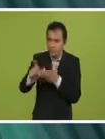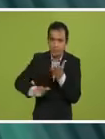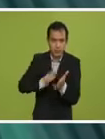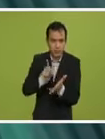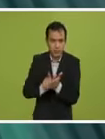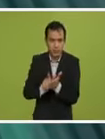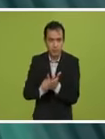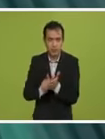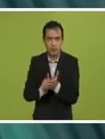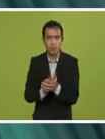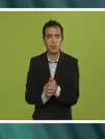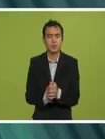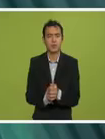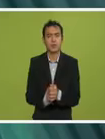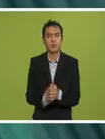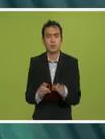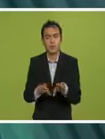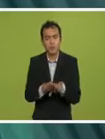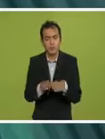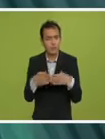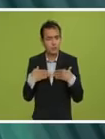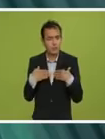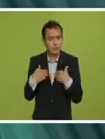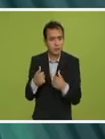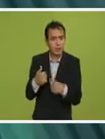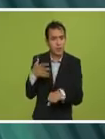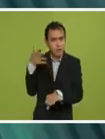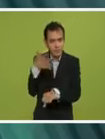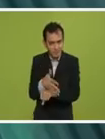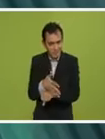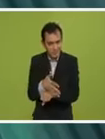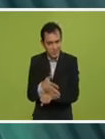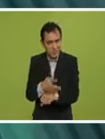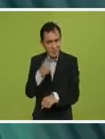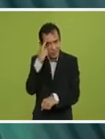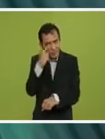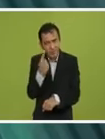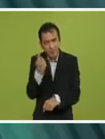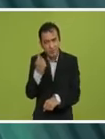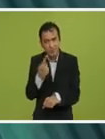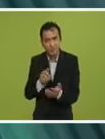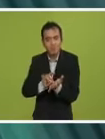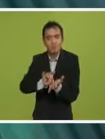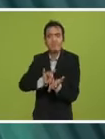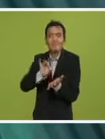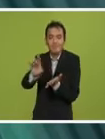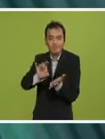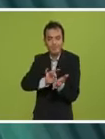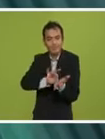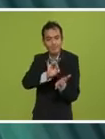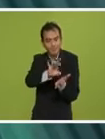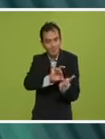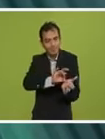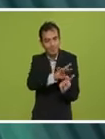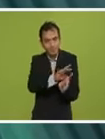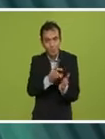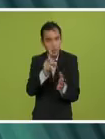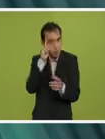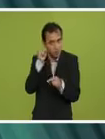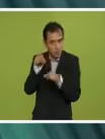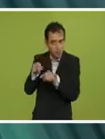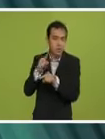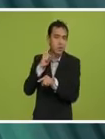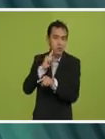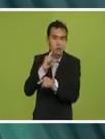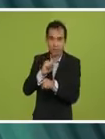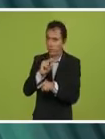lo están, como se entiende, el castigo es para quien replique la información, no para la mujer, porque